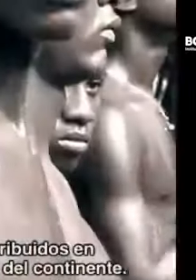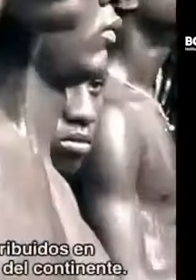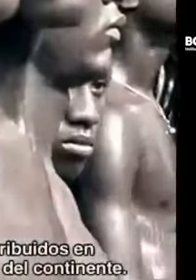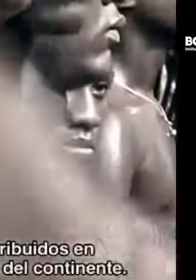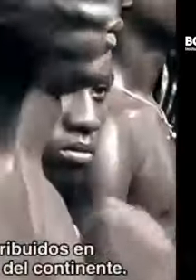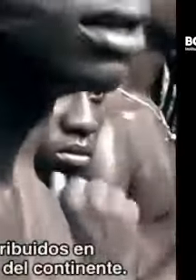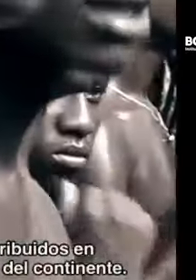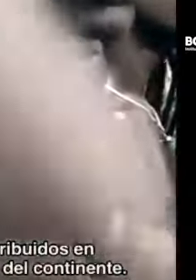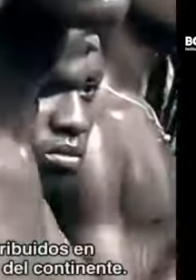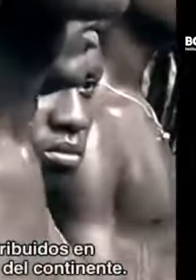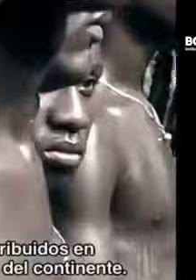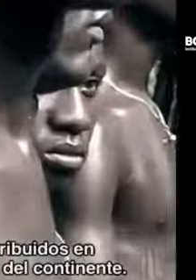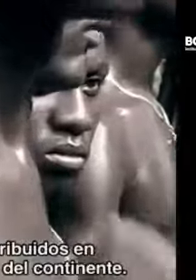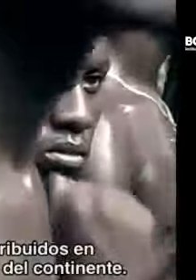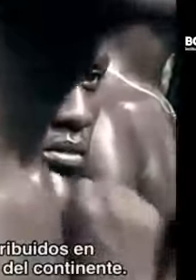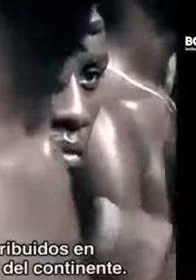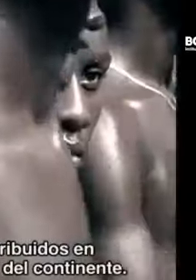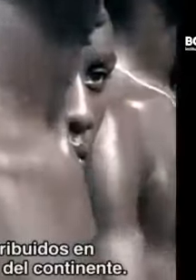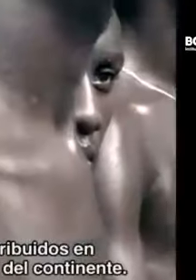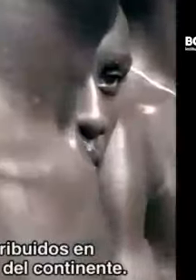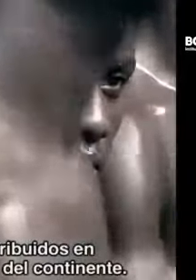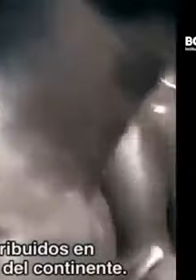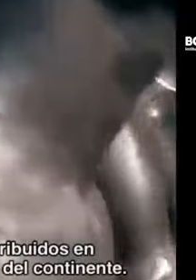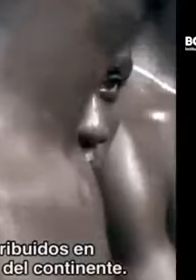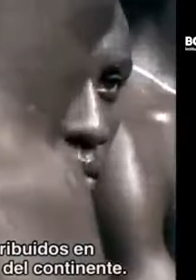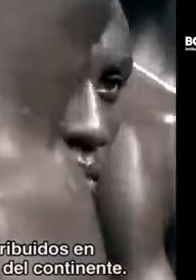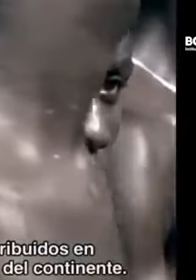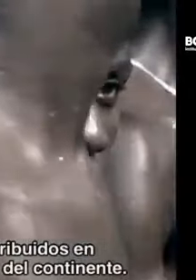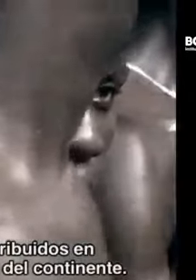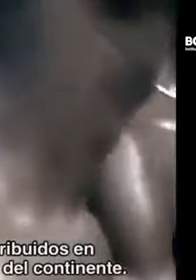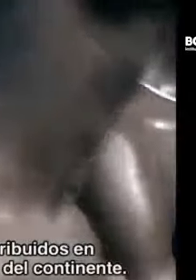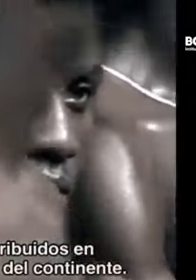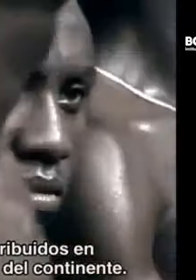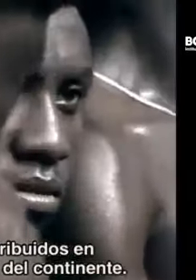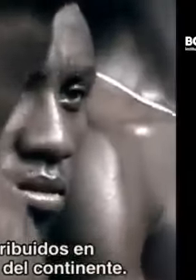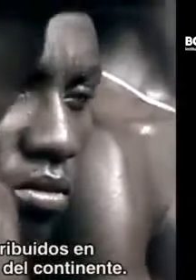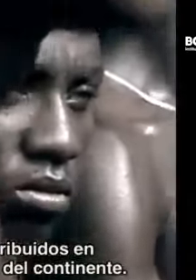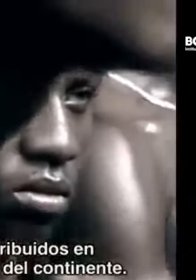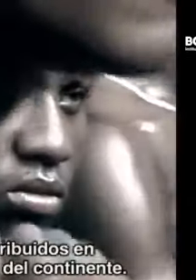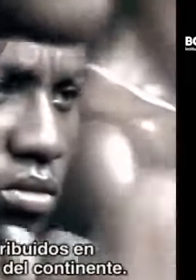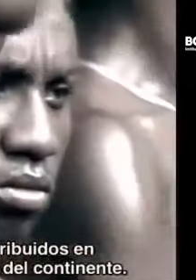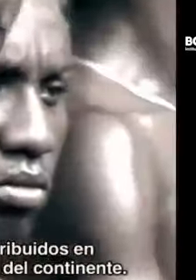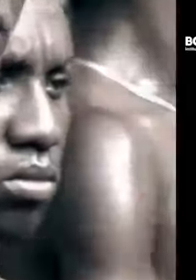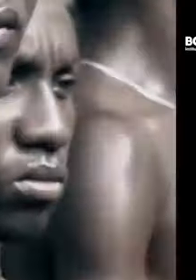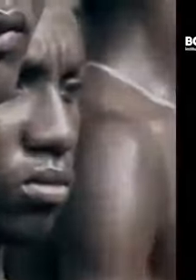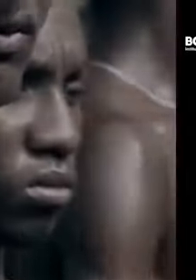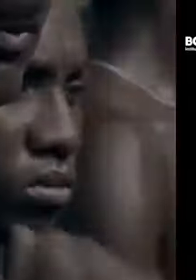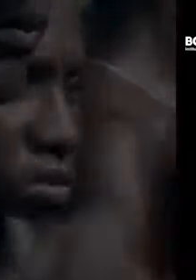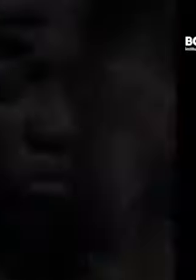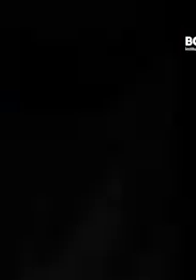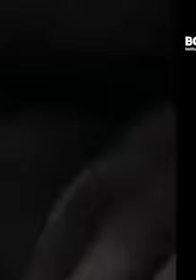Va a ajustarlo, se va a coger susto para venderlo por toma paraje aquí a América.